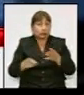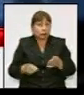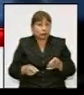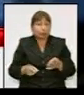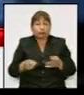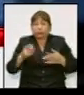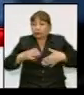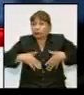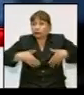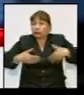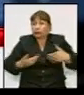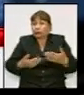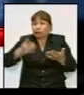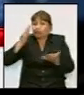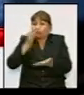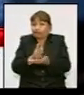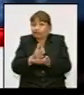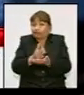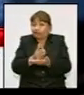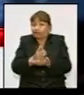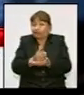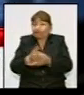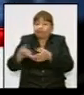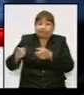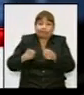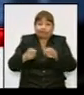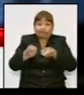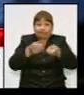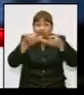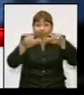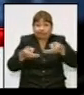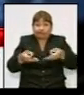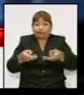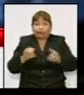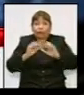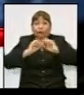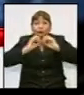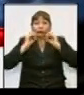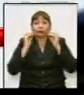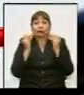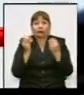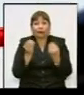poder irrumpir, para poder afectar el ciclo de decisión de una organización.